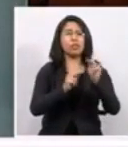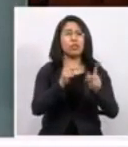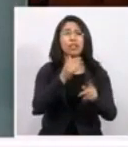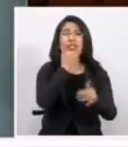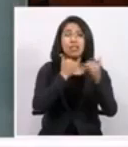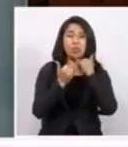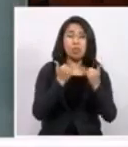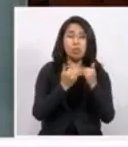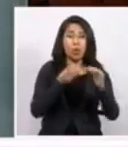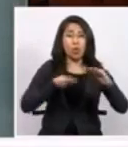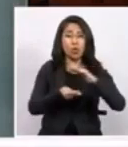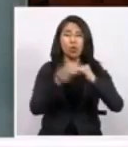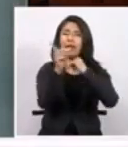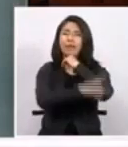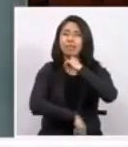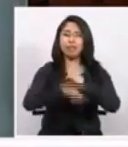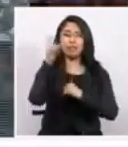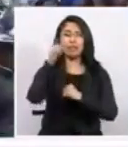cometan actos de corrupción.